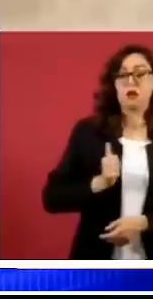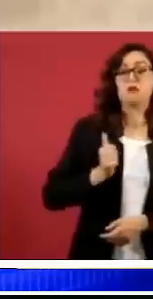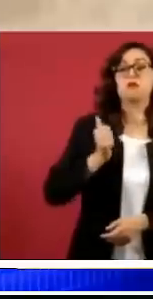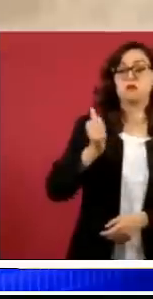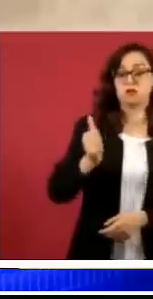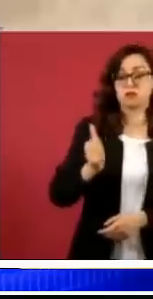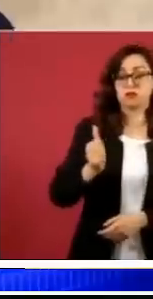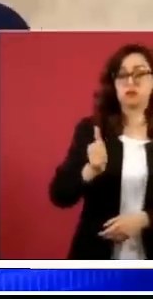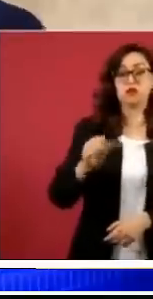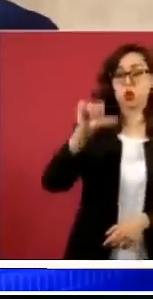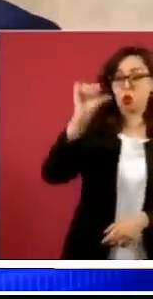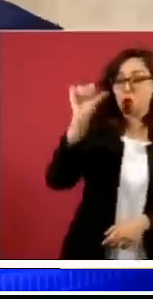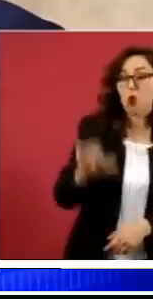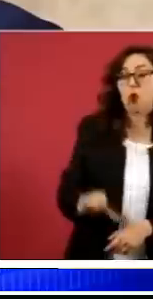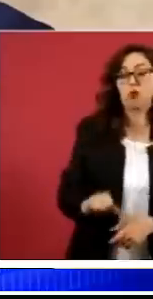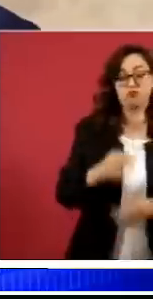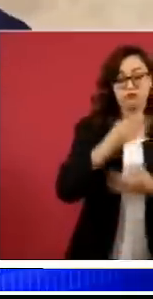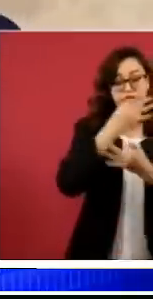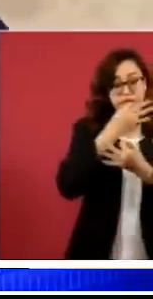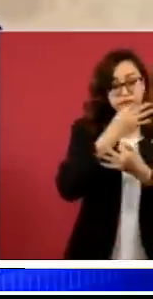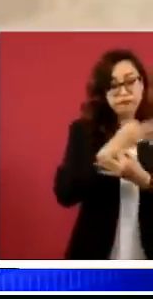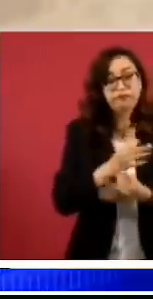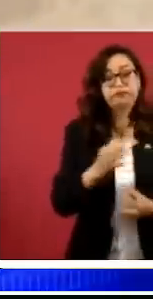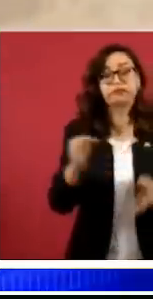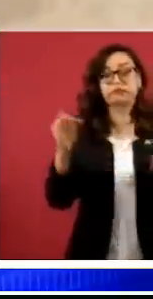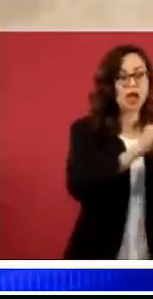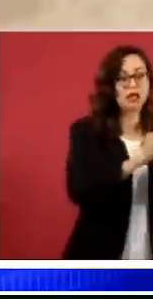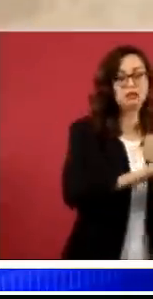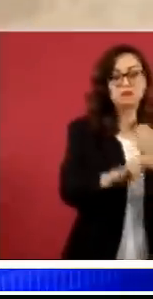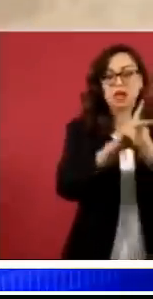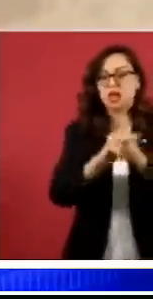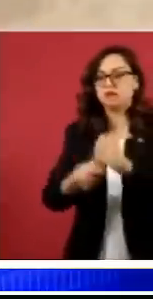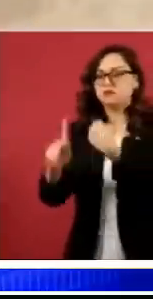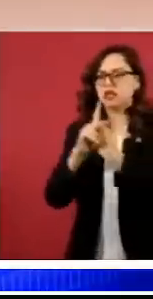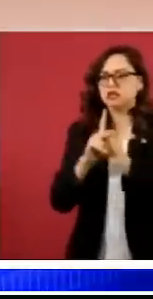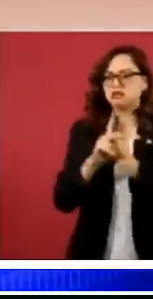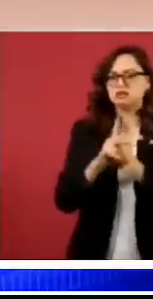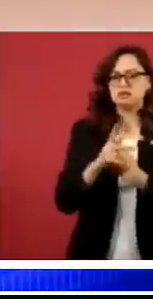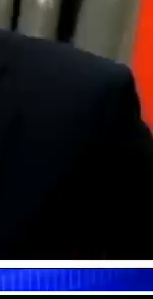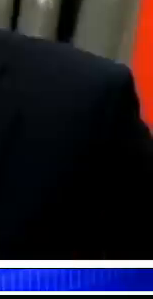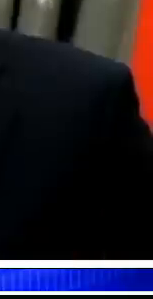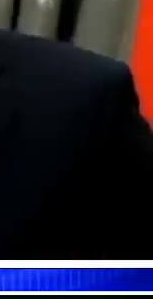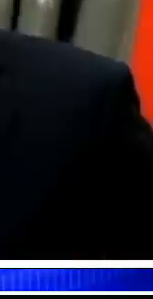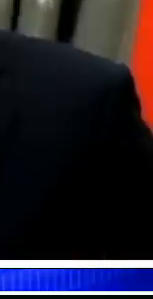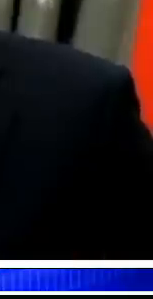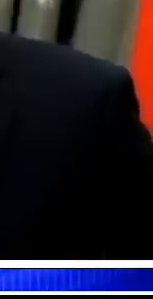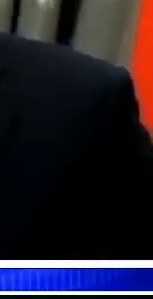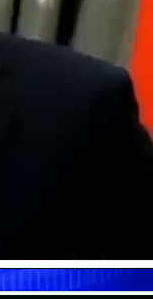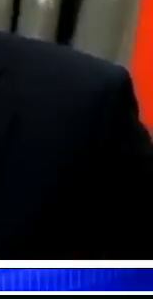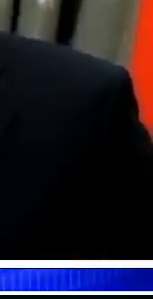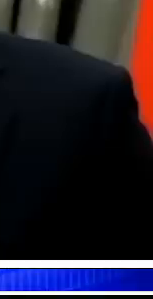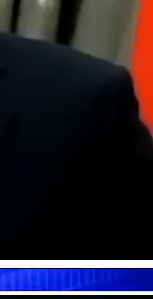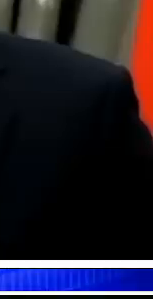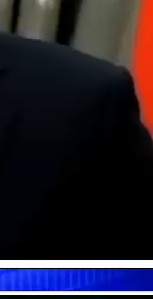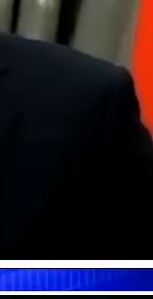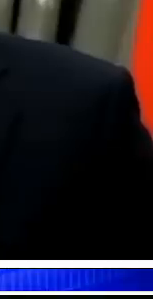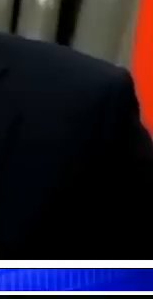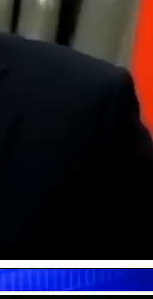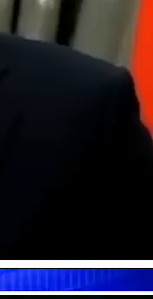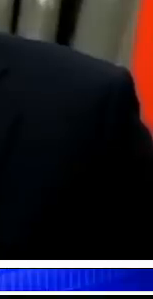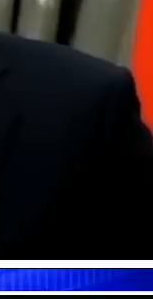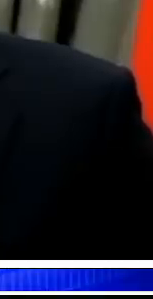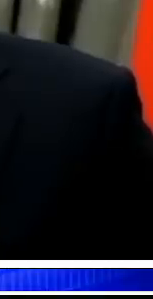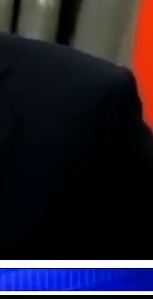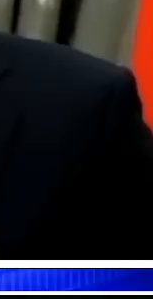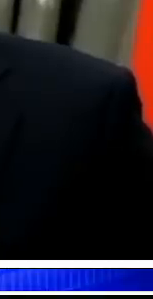estas son las reacciones Este es el efecto que genera el mensaje del 16 de septiembre del presidente López Obrador y no sólo